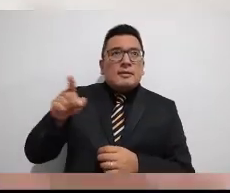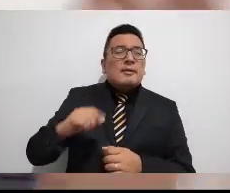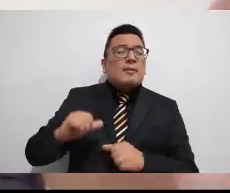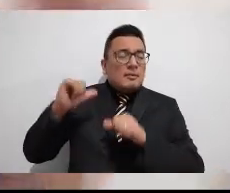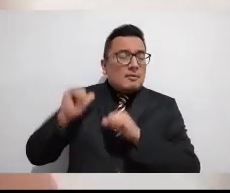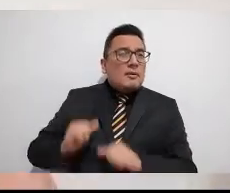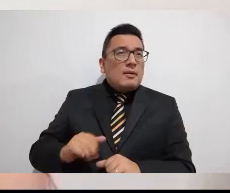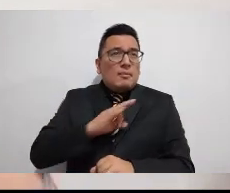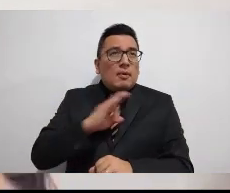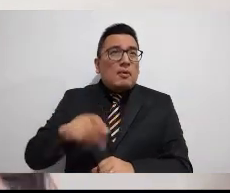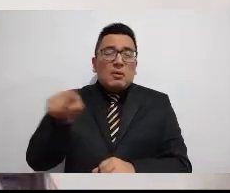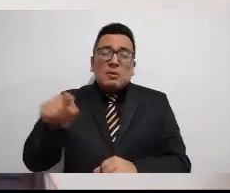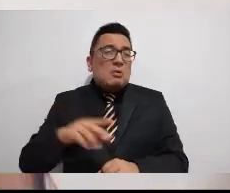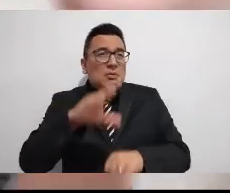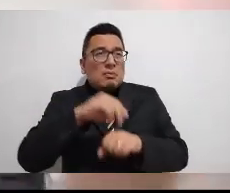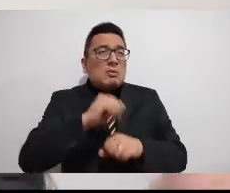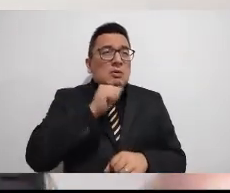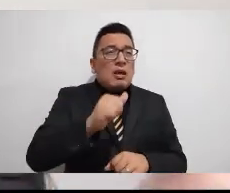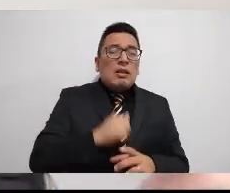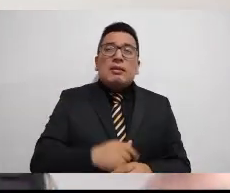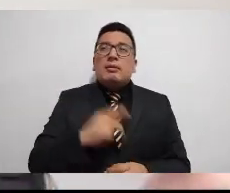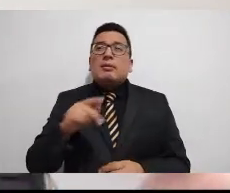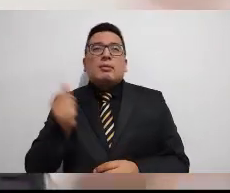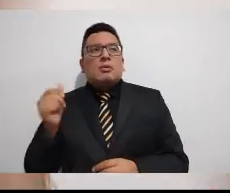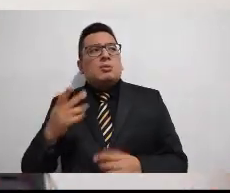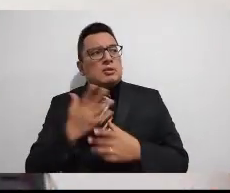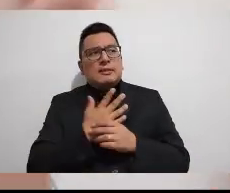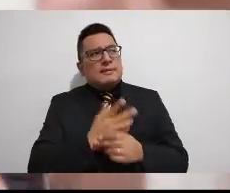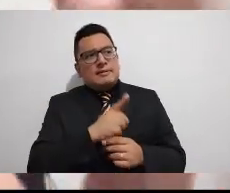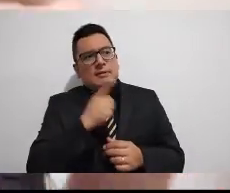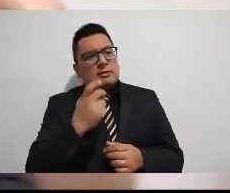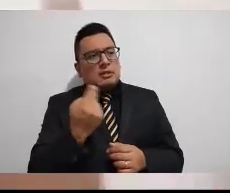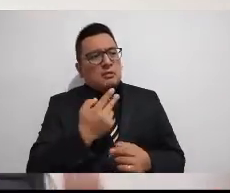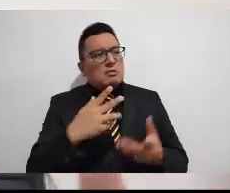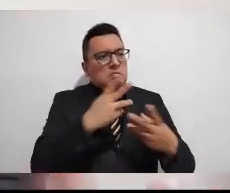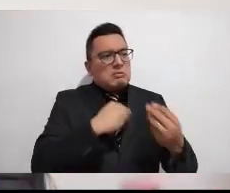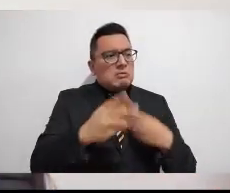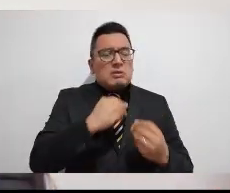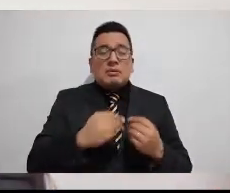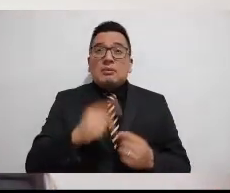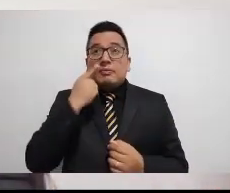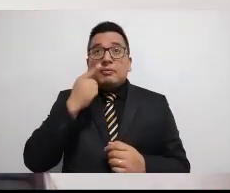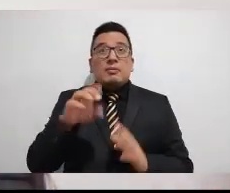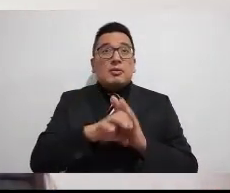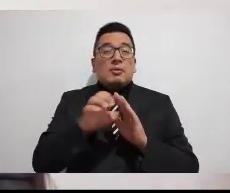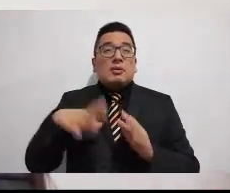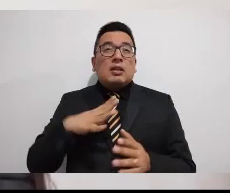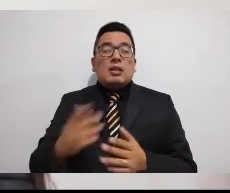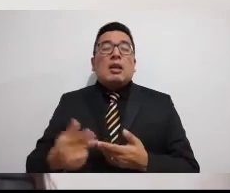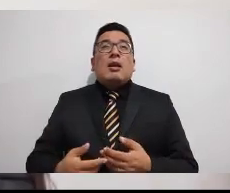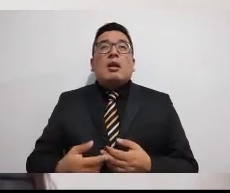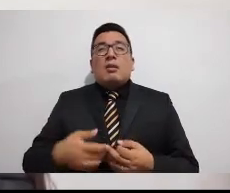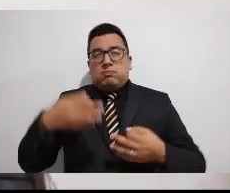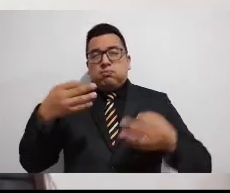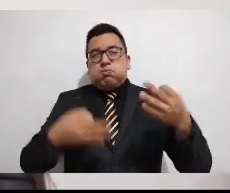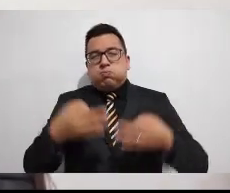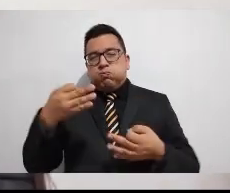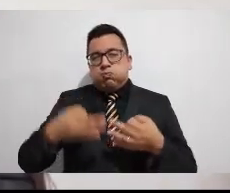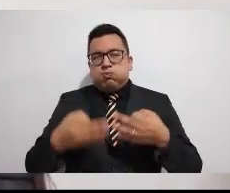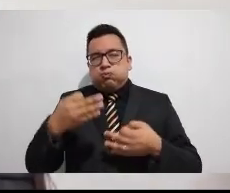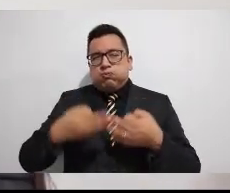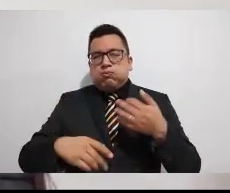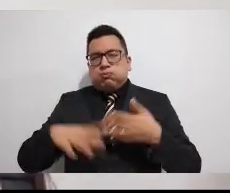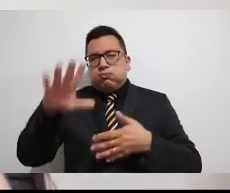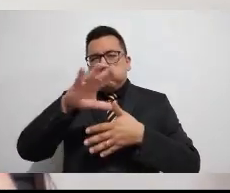libre determinación. Y de hecho la Corte Interamericana en su último informe refiere la necesidad de protección, ¿no?, de las